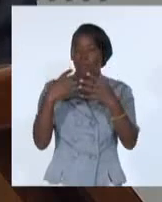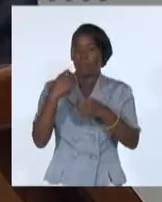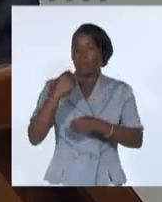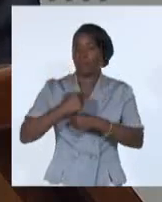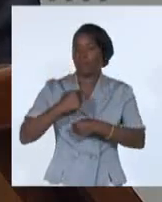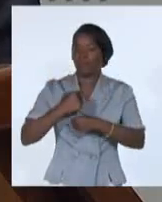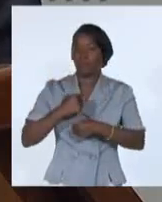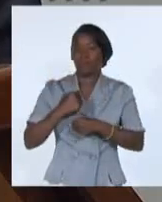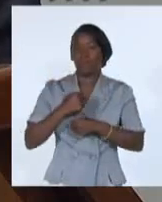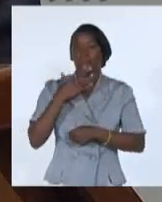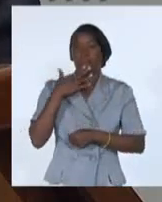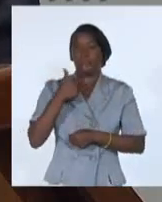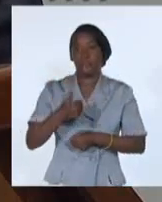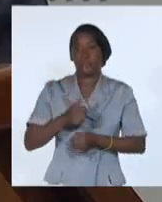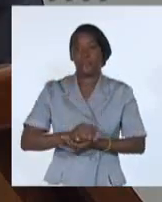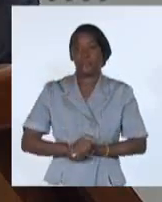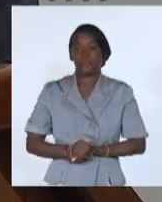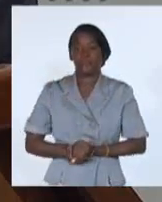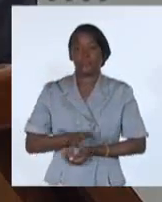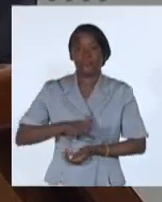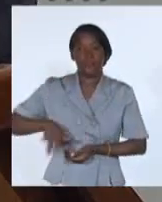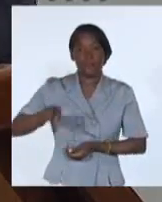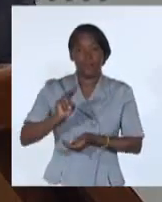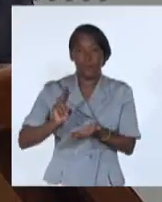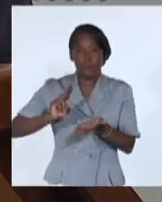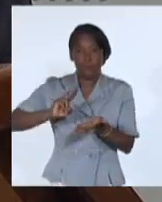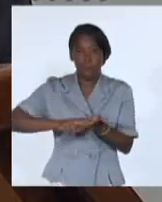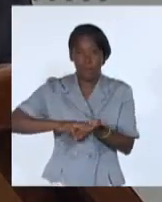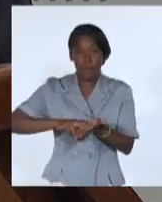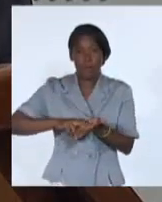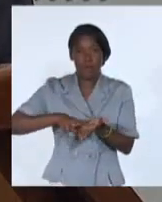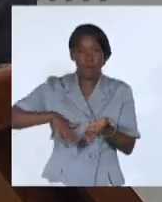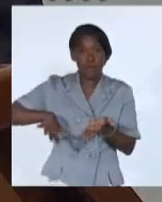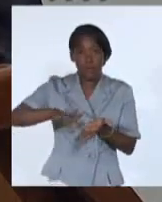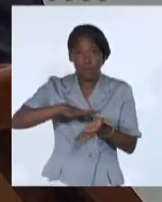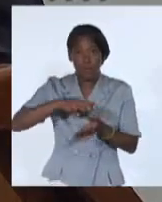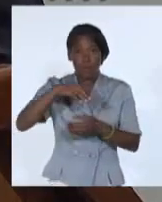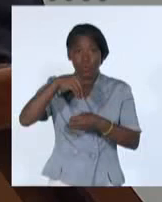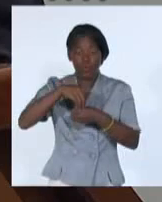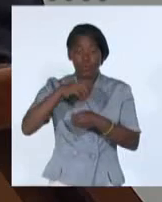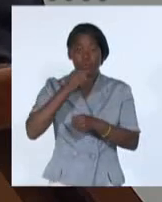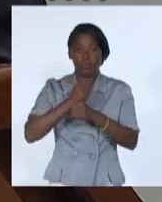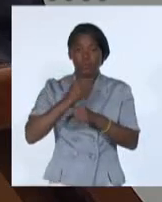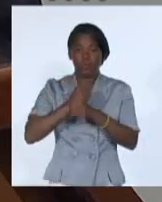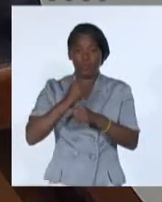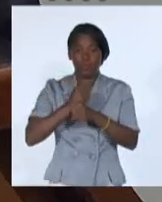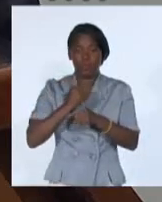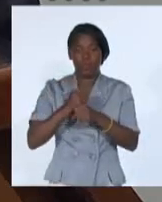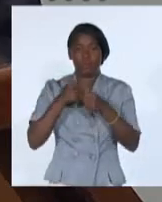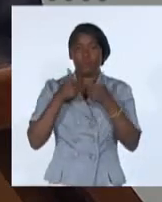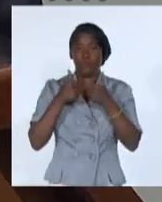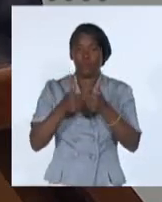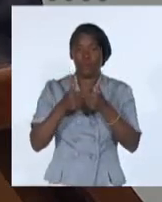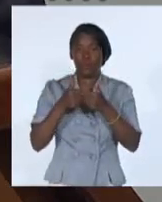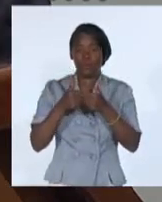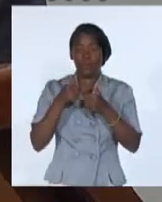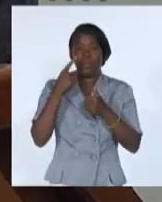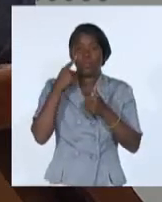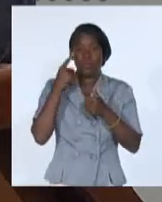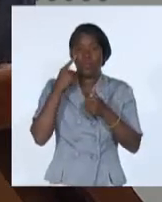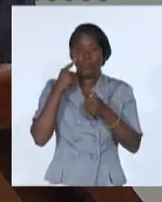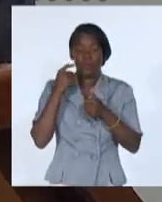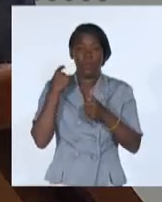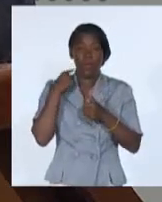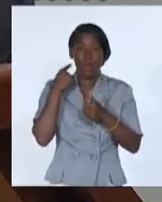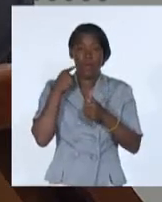Sus miembros son el motor del desarrollo sostenible. En las últimas décadas, sus países han